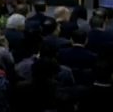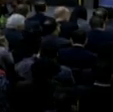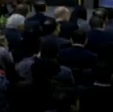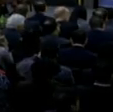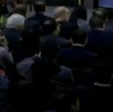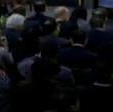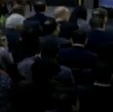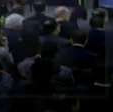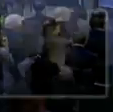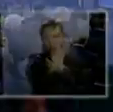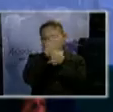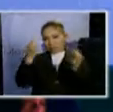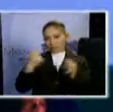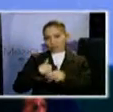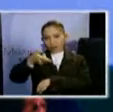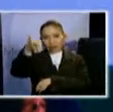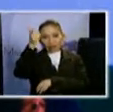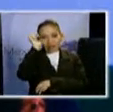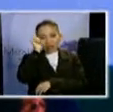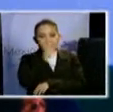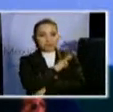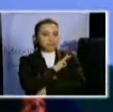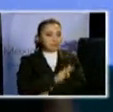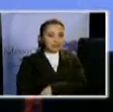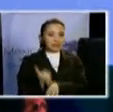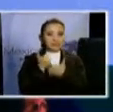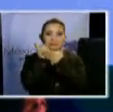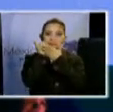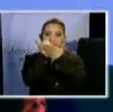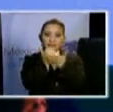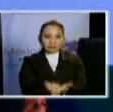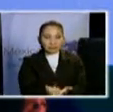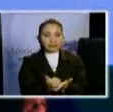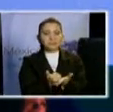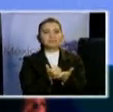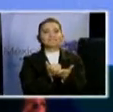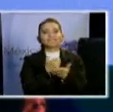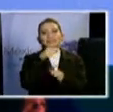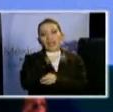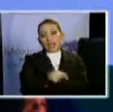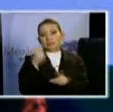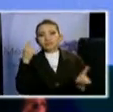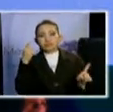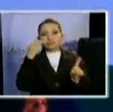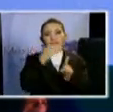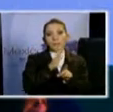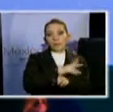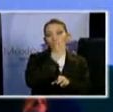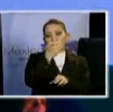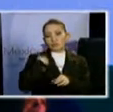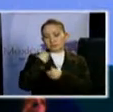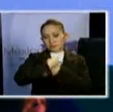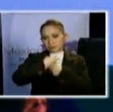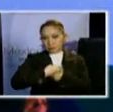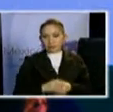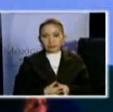mandarles este mensaje que yo espero les puede ayude en el propósito por el cual me habían